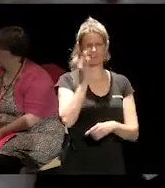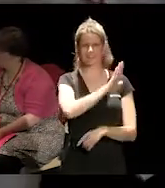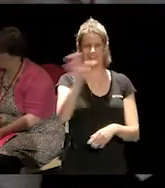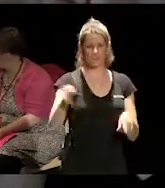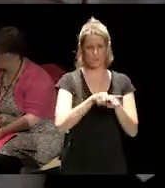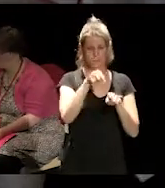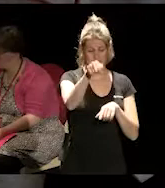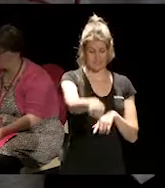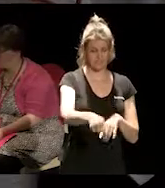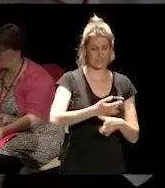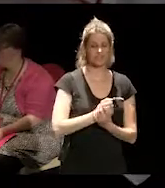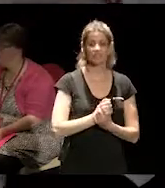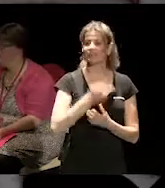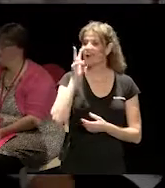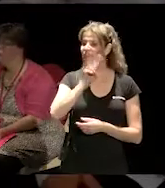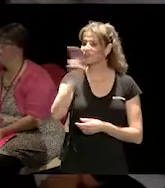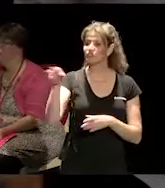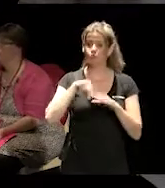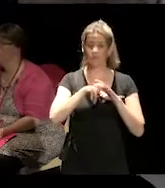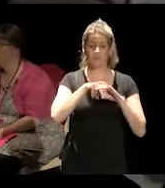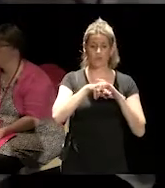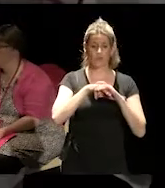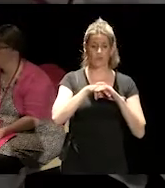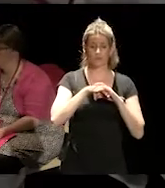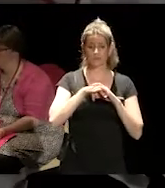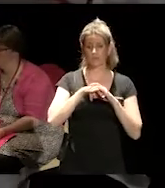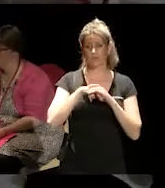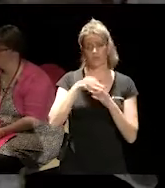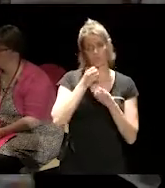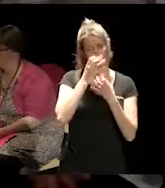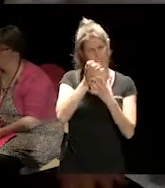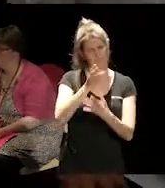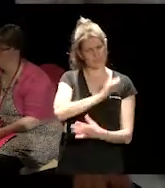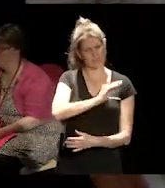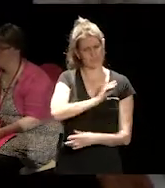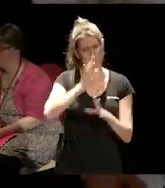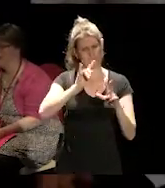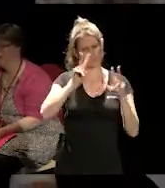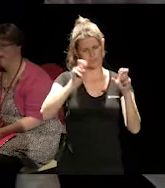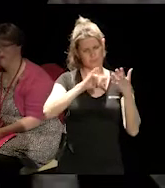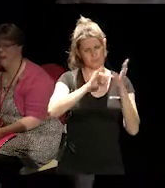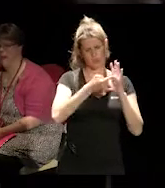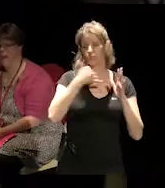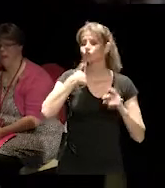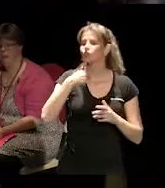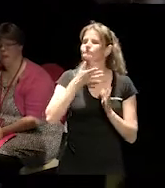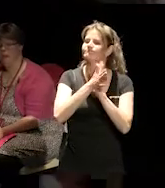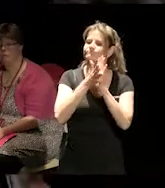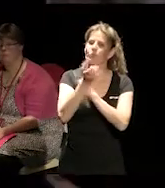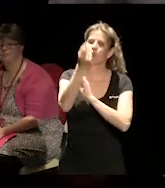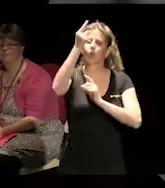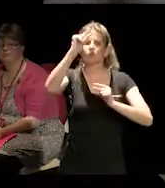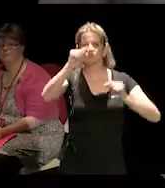este. Y yo, bueno, ya habéis visto que el vídeo cuenta mucho de lo que es el proyecto. Yo simplemente voy a dar algunas pinceladas